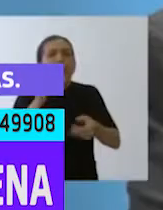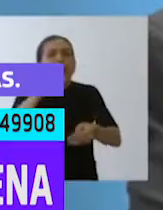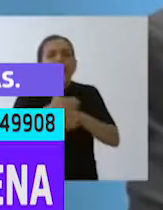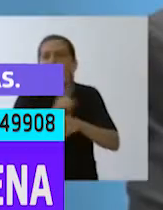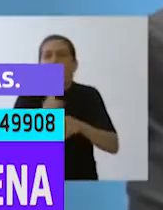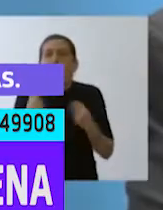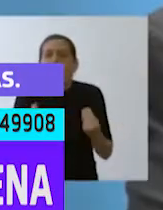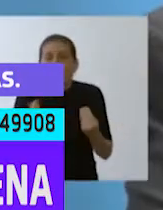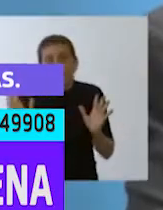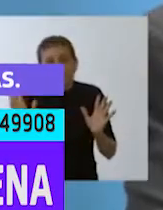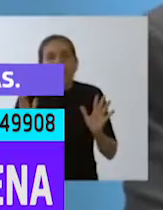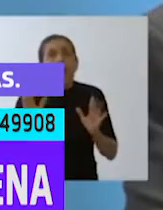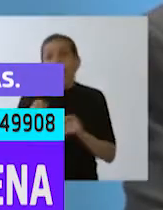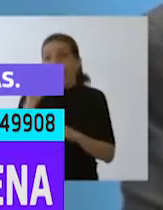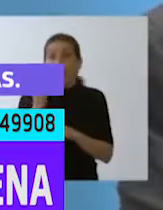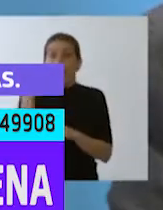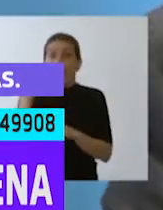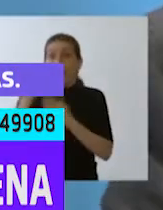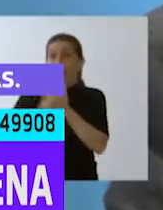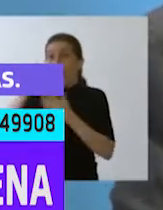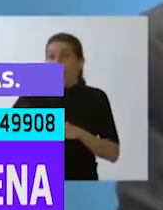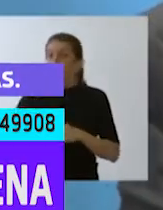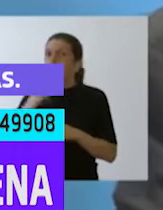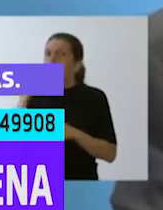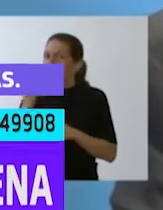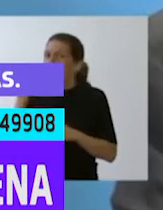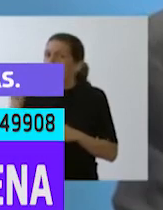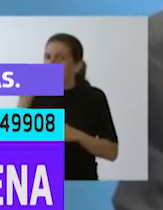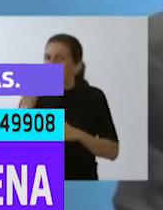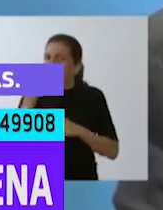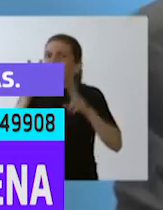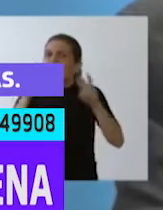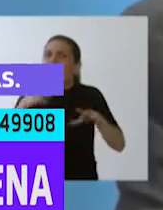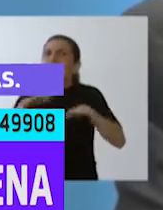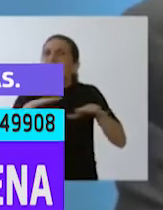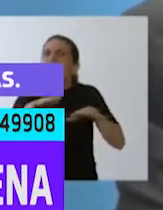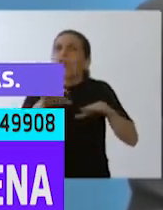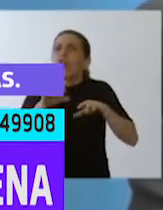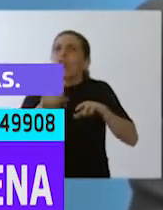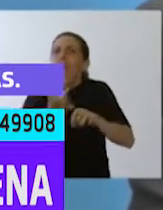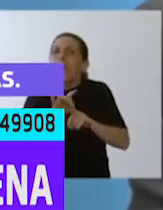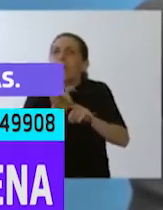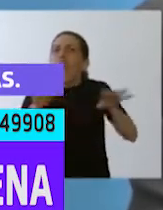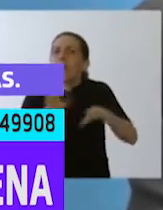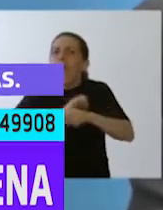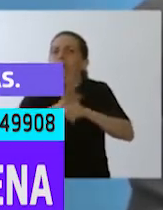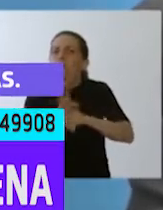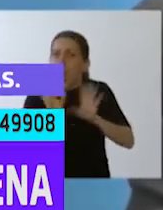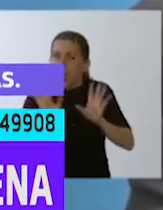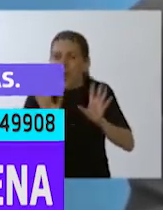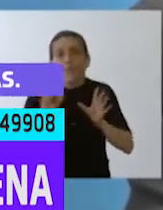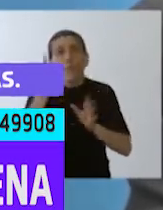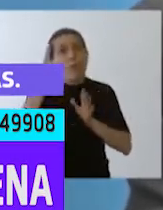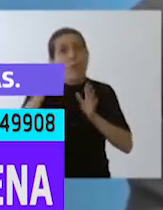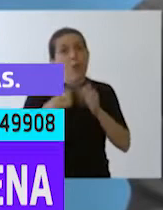que fuimos convocadas a título más personal. Claro. Pero bueno, calculo que la experiencia previa es un dato